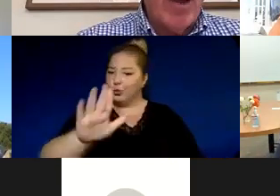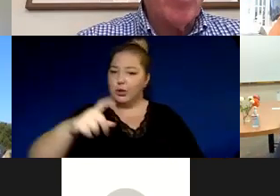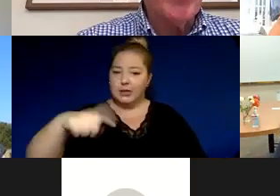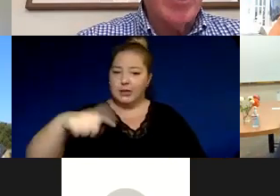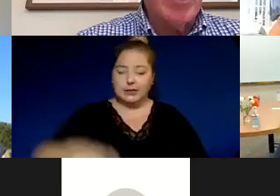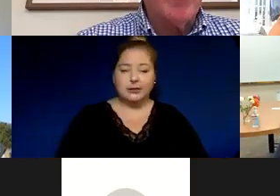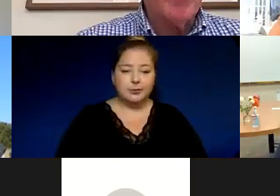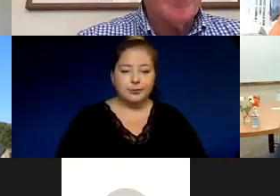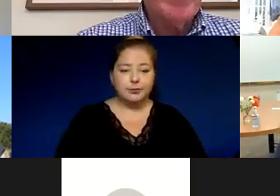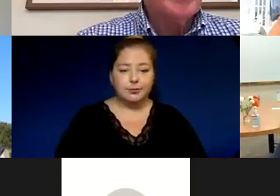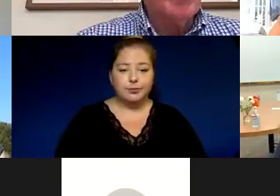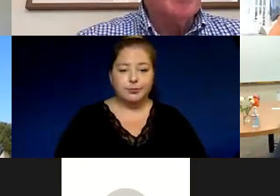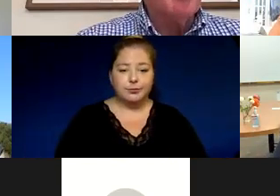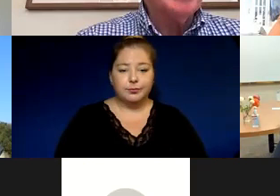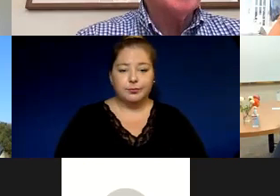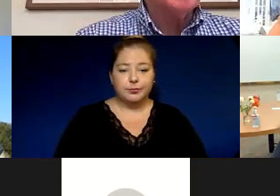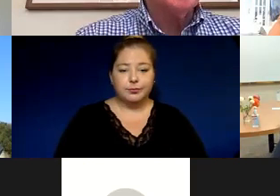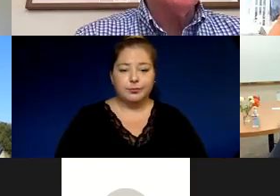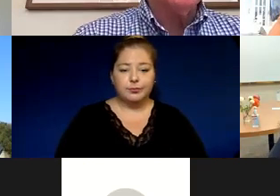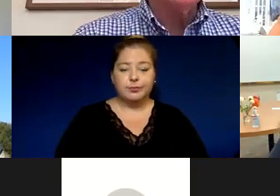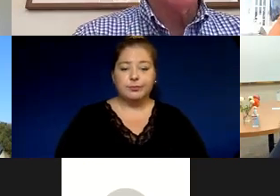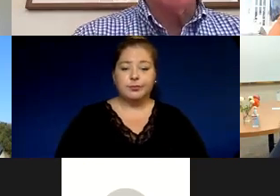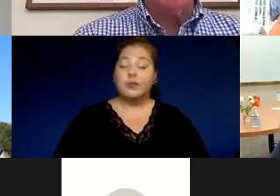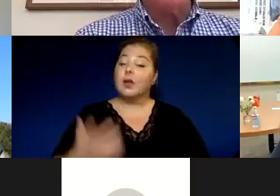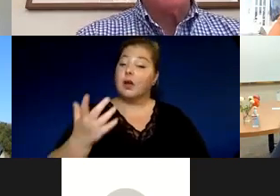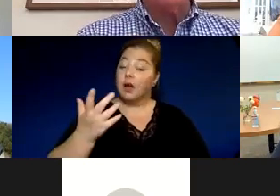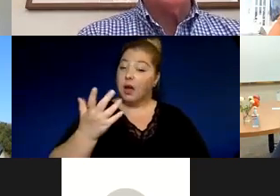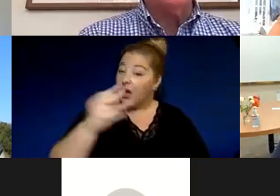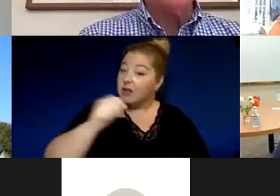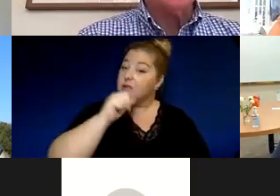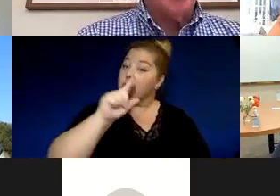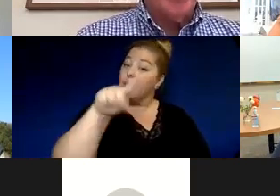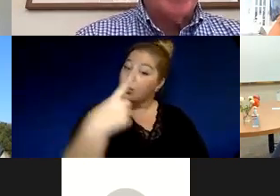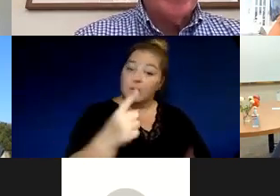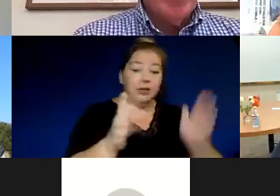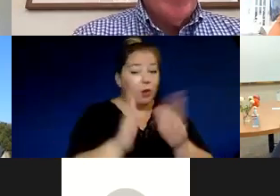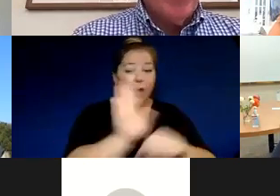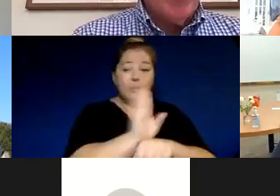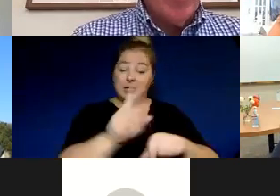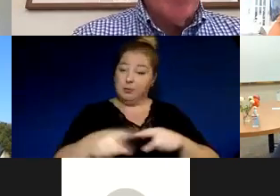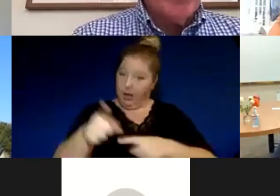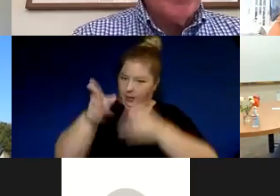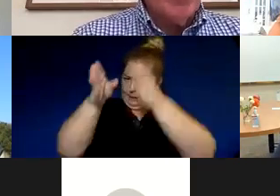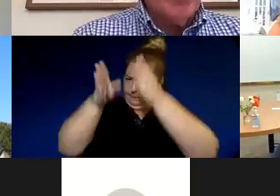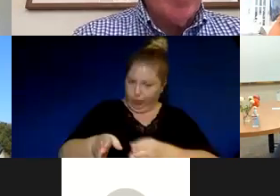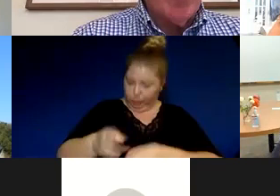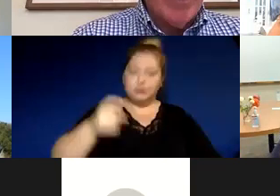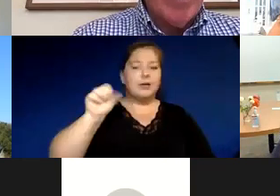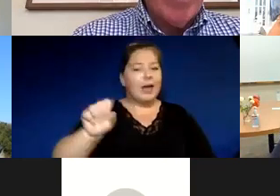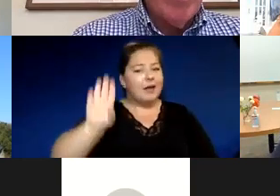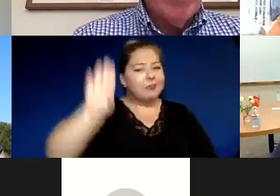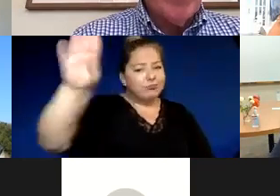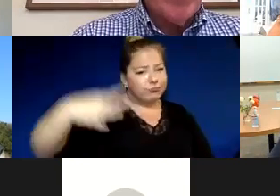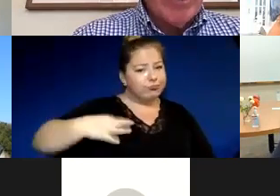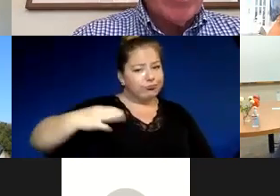son negocios de hasta 40 mil dólares para individuos, negocios pequeños, organizaciones